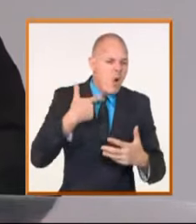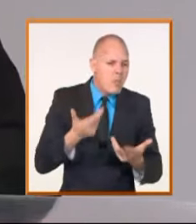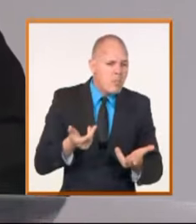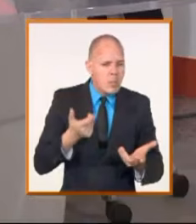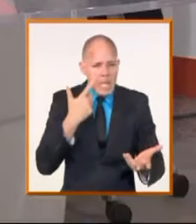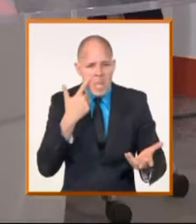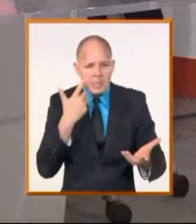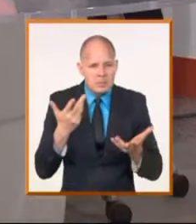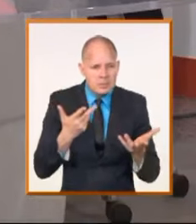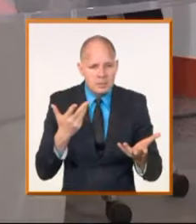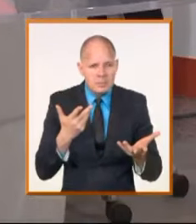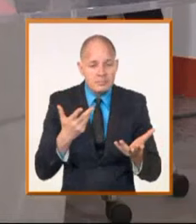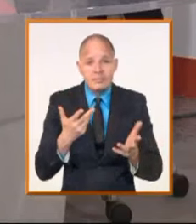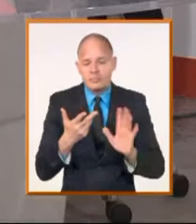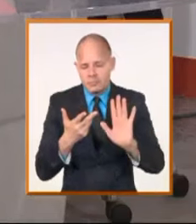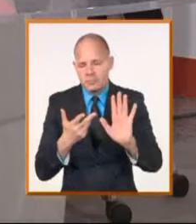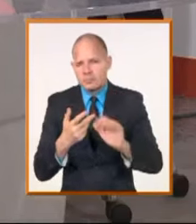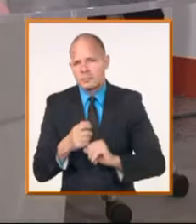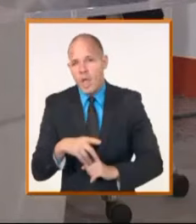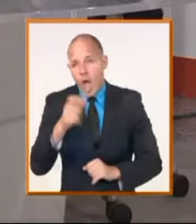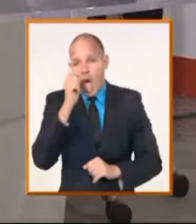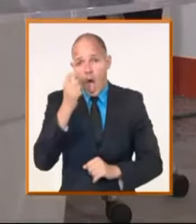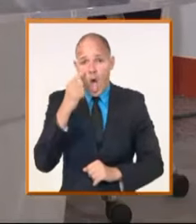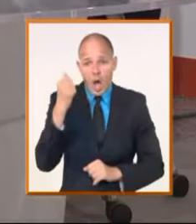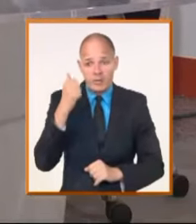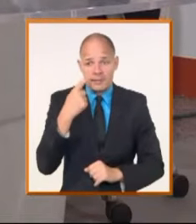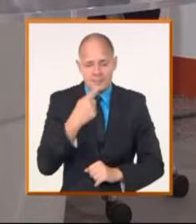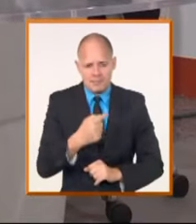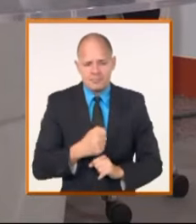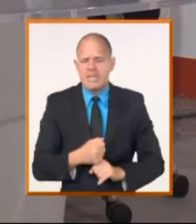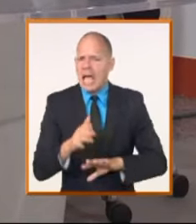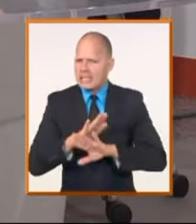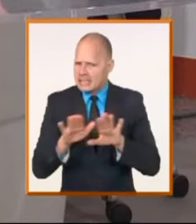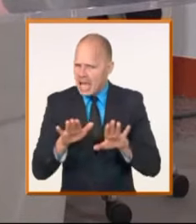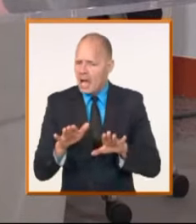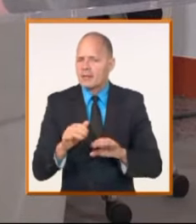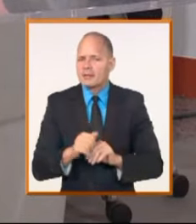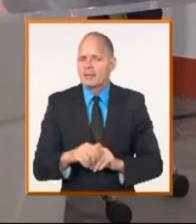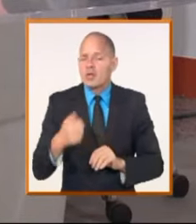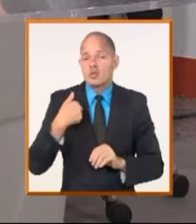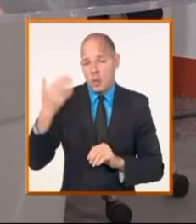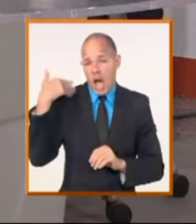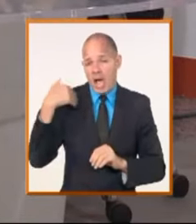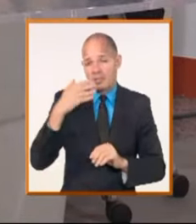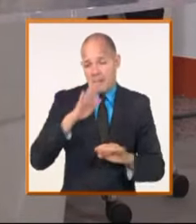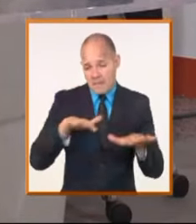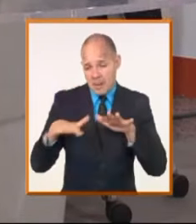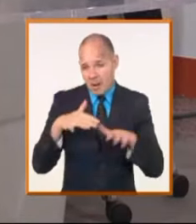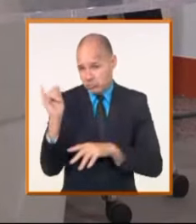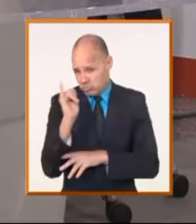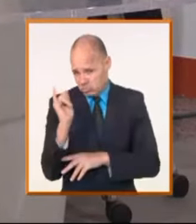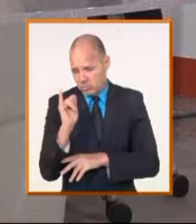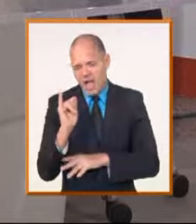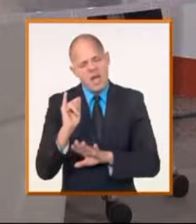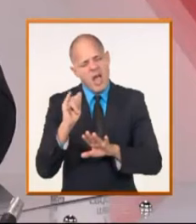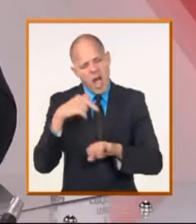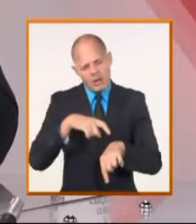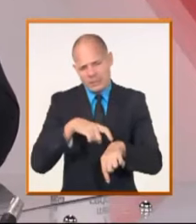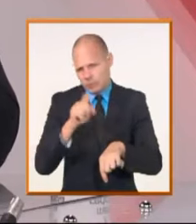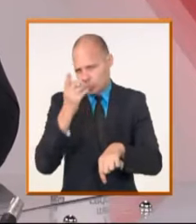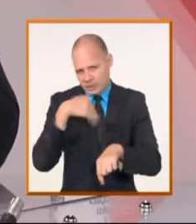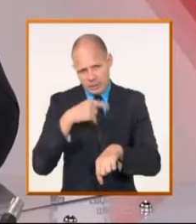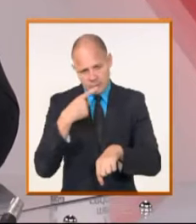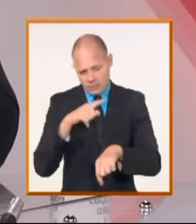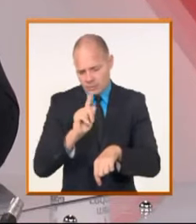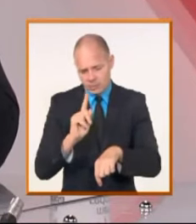Sabes que tenía, bueno, preparado un reportaje que al final por cuestiones de tiempo no lo vamos a poner, pero caía en un tema